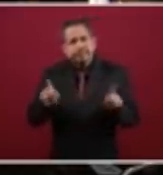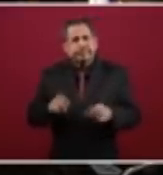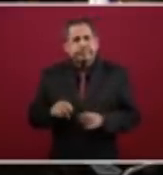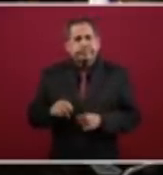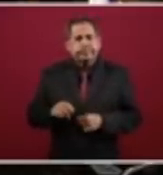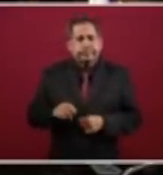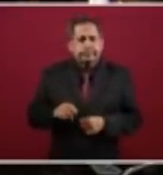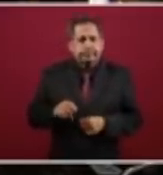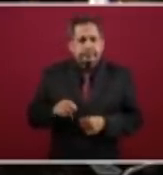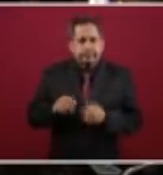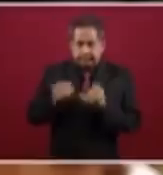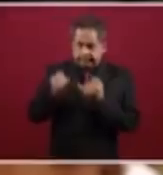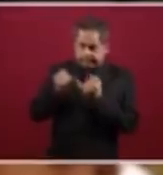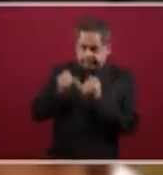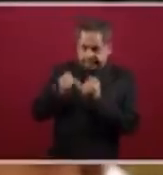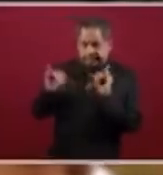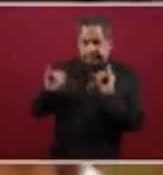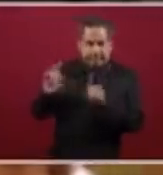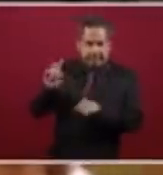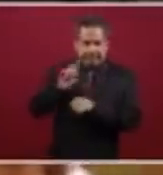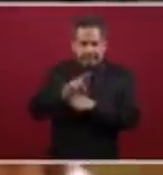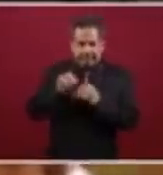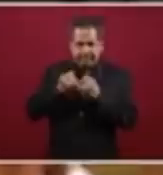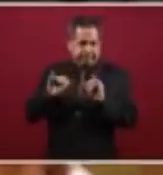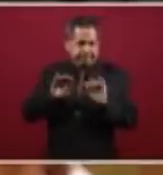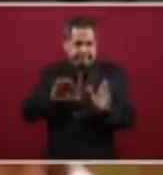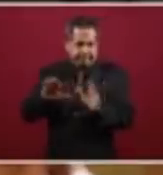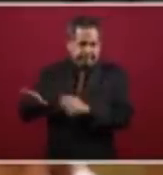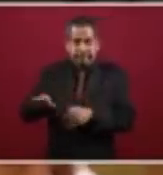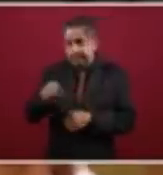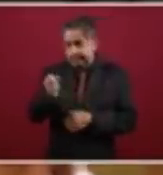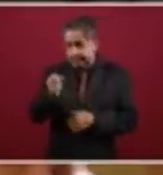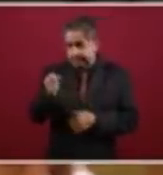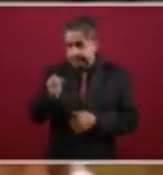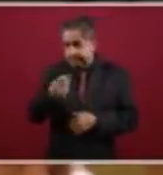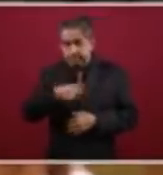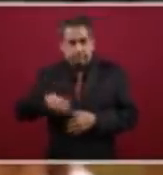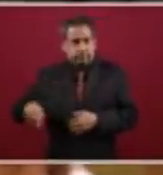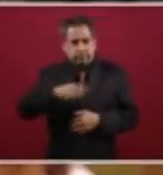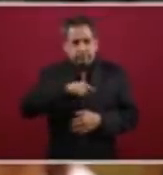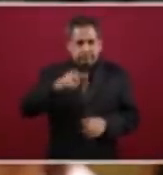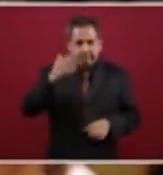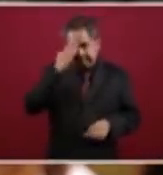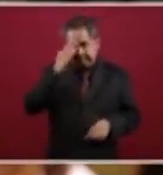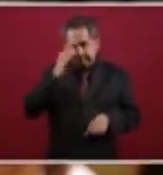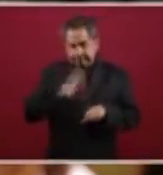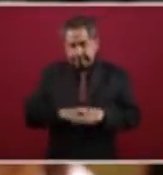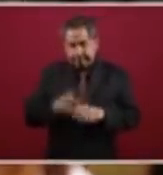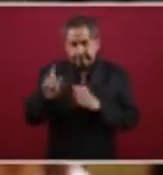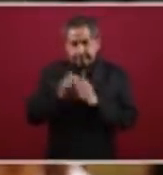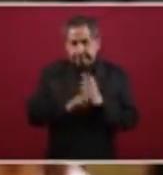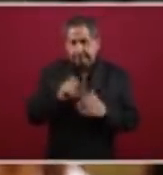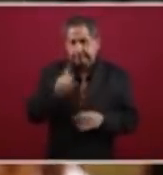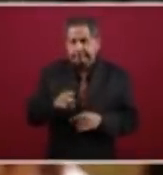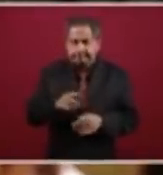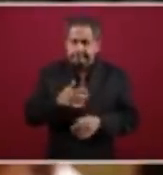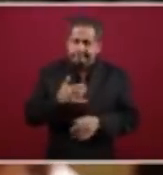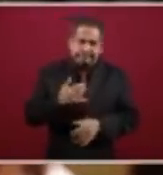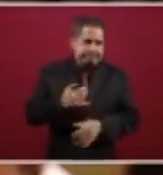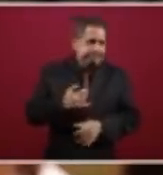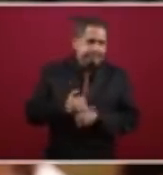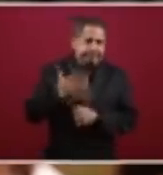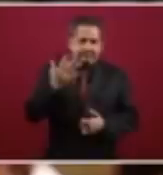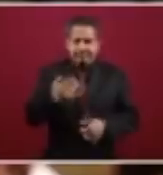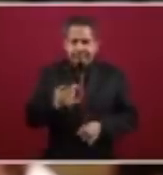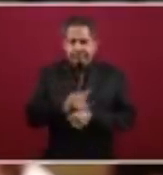la cuestión de la independencia, septiembre es un mes que a los mexicanos nos ha resultado ingrato.